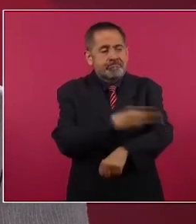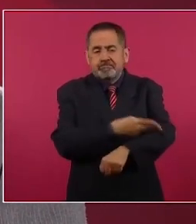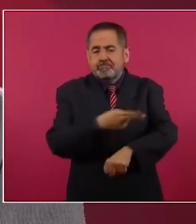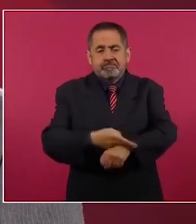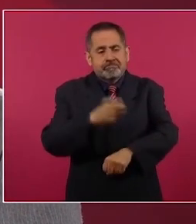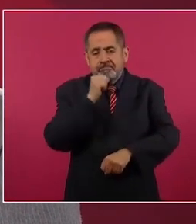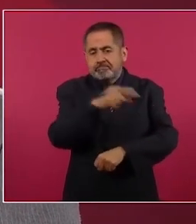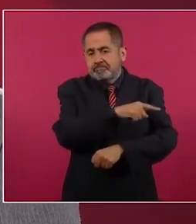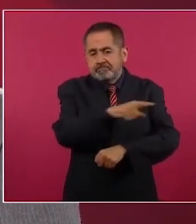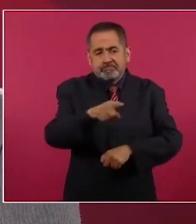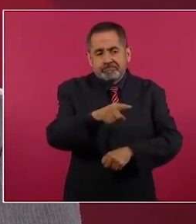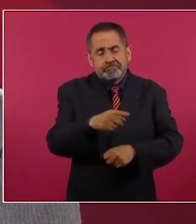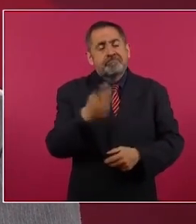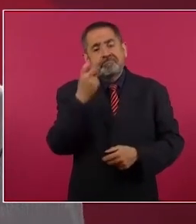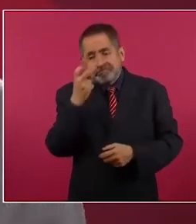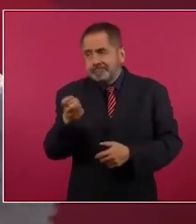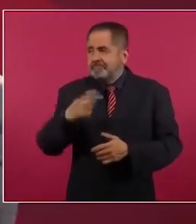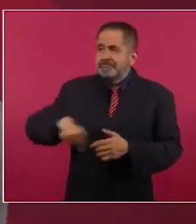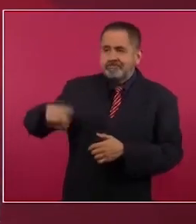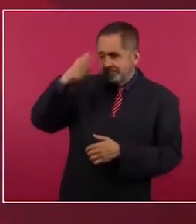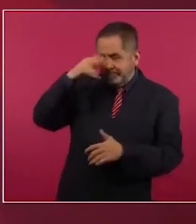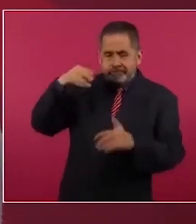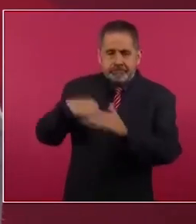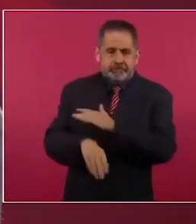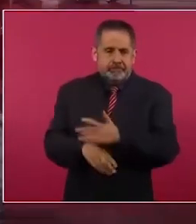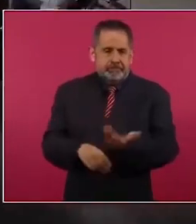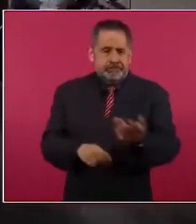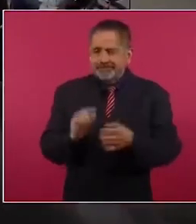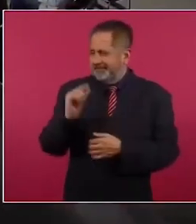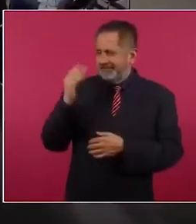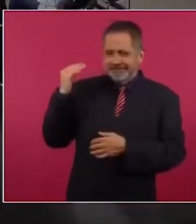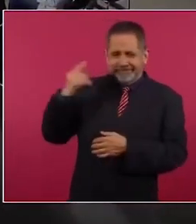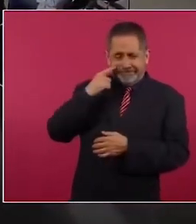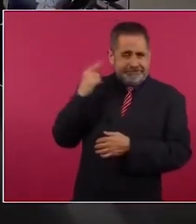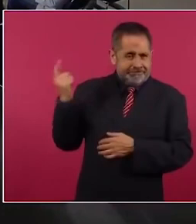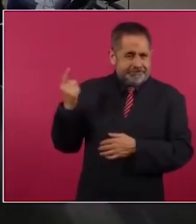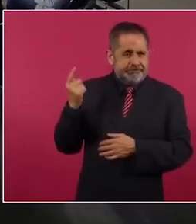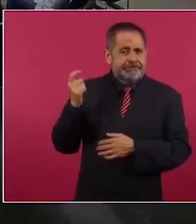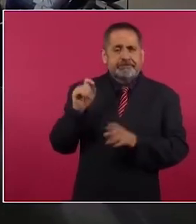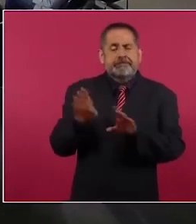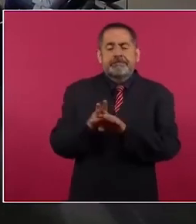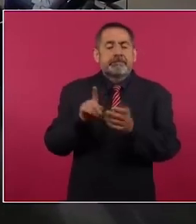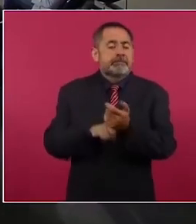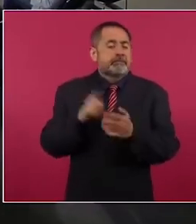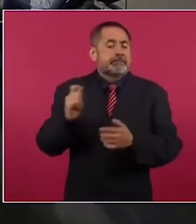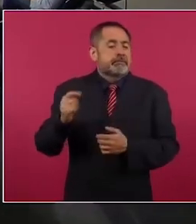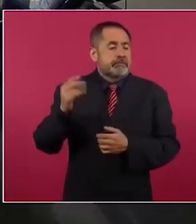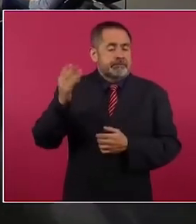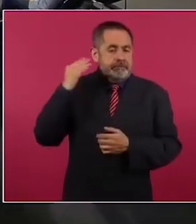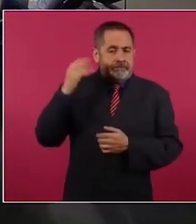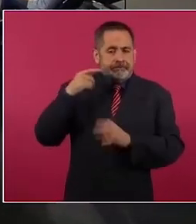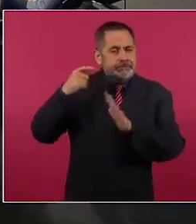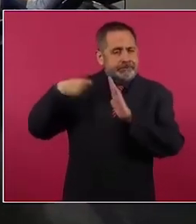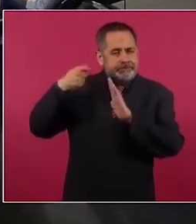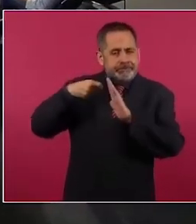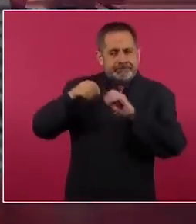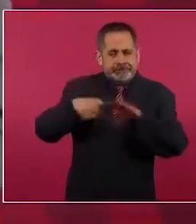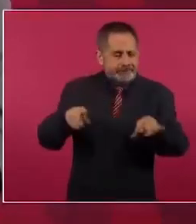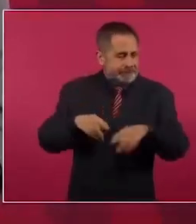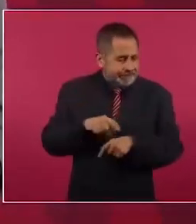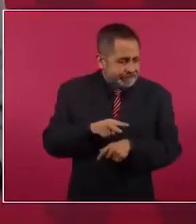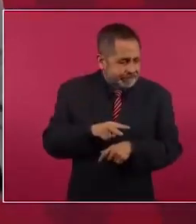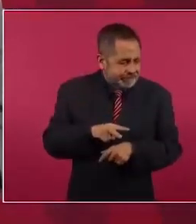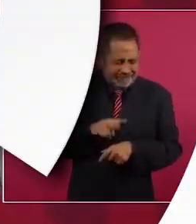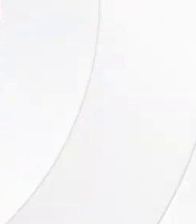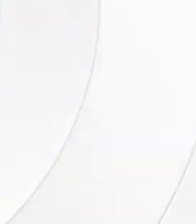gobernantes. De todo esto que acaba de pasar en el documental, una vergüenza.